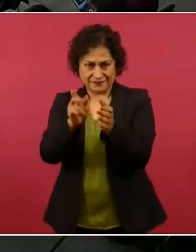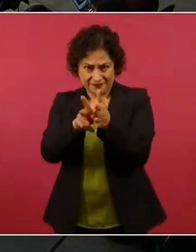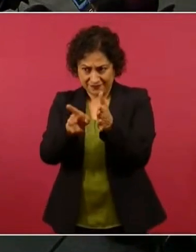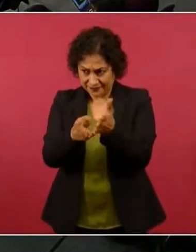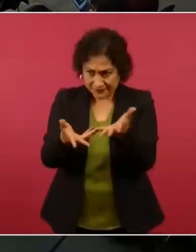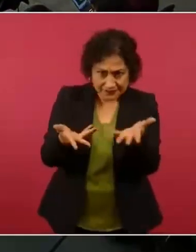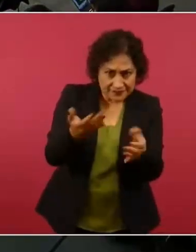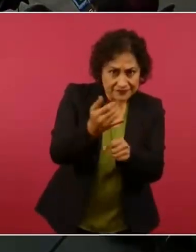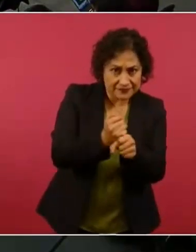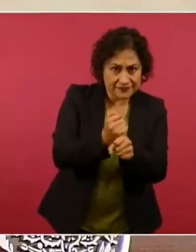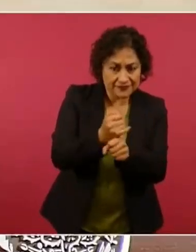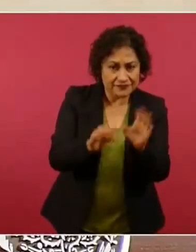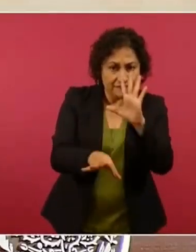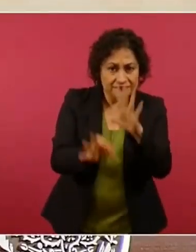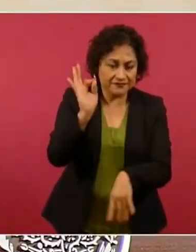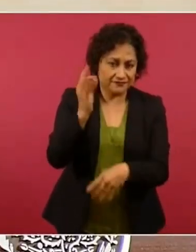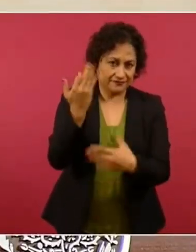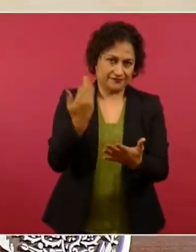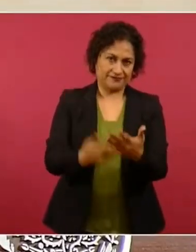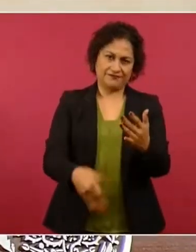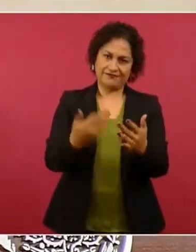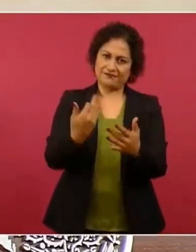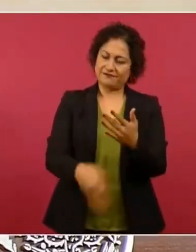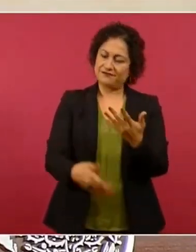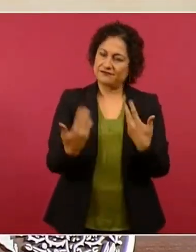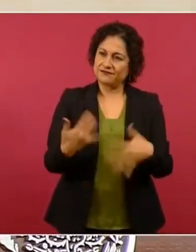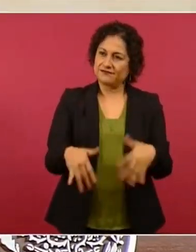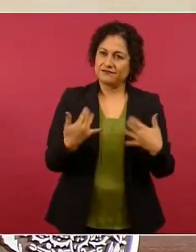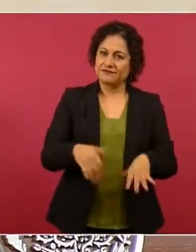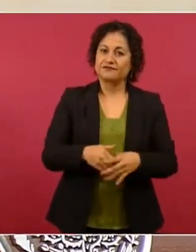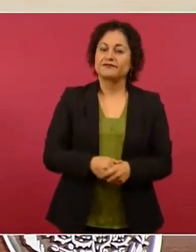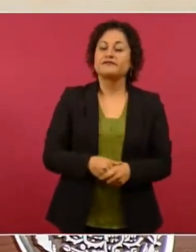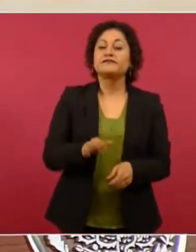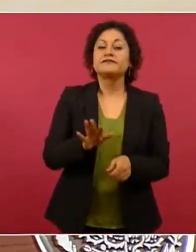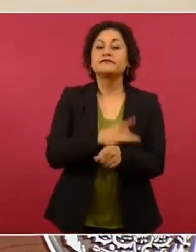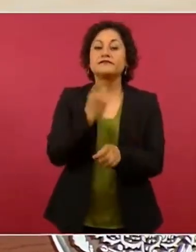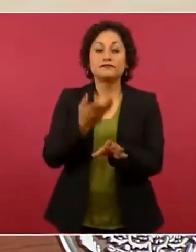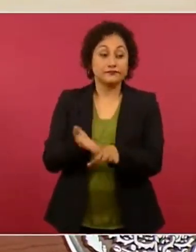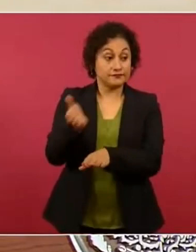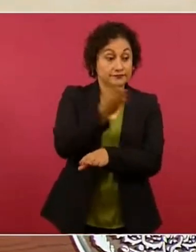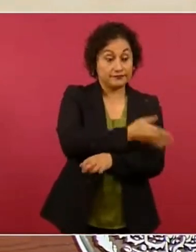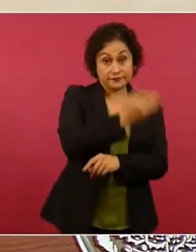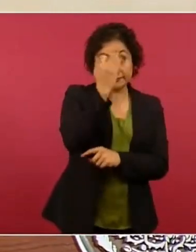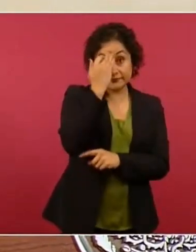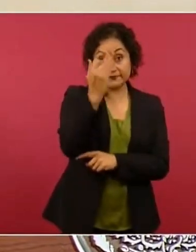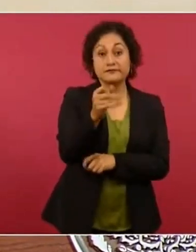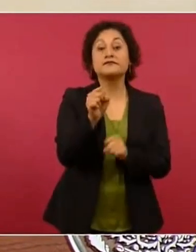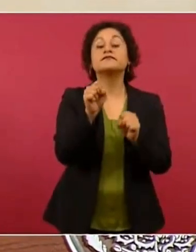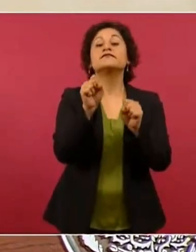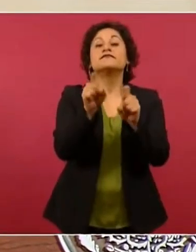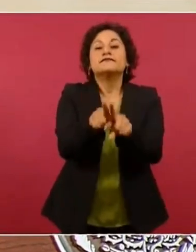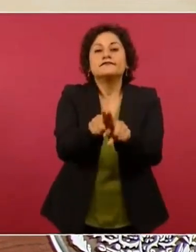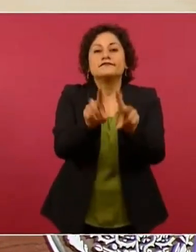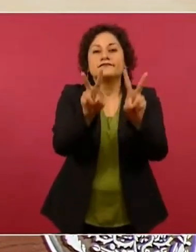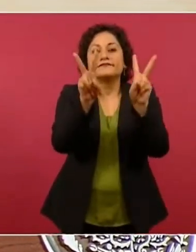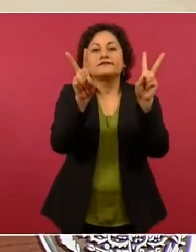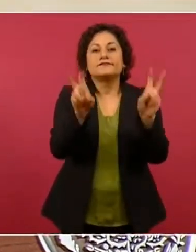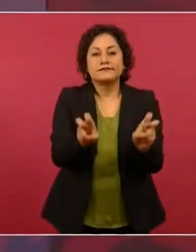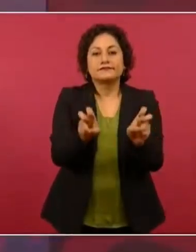en ese tiempo habían también los fondos de ahorro